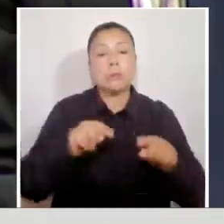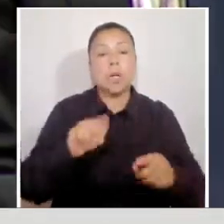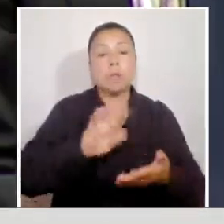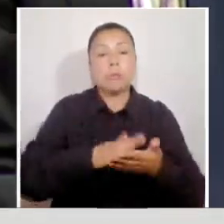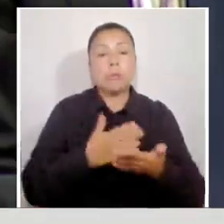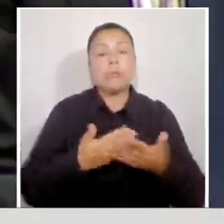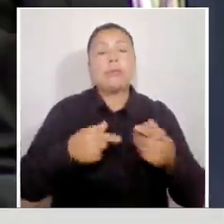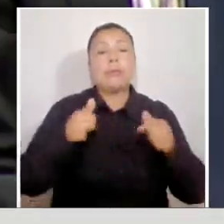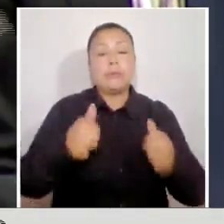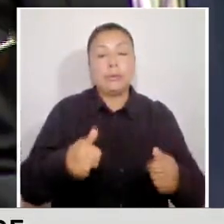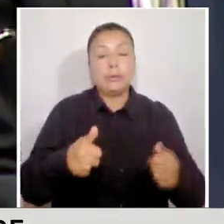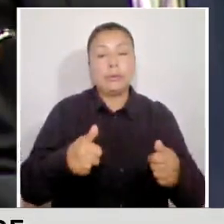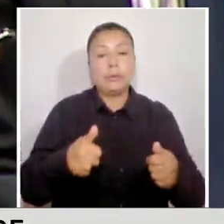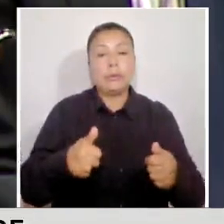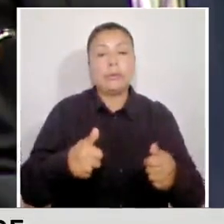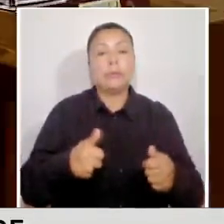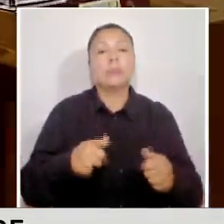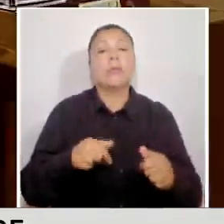institucional Muchas